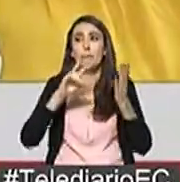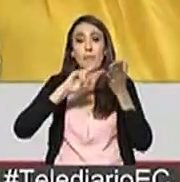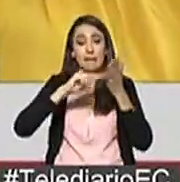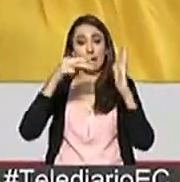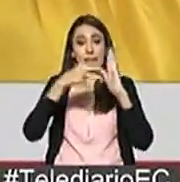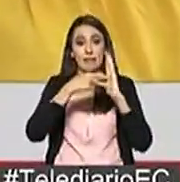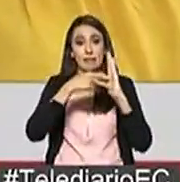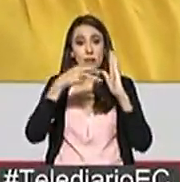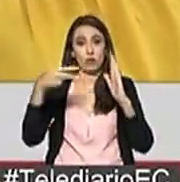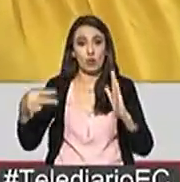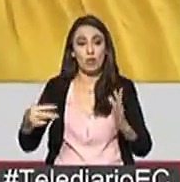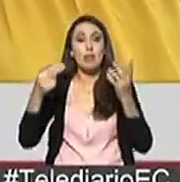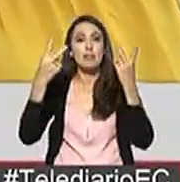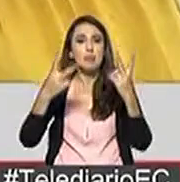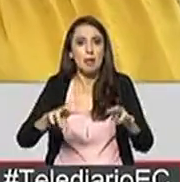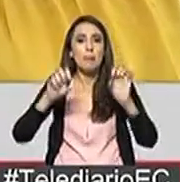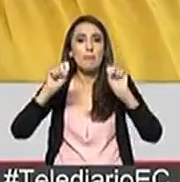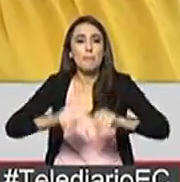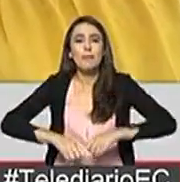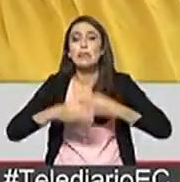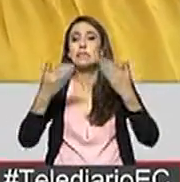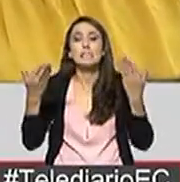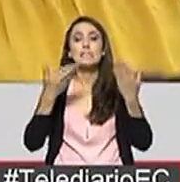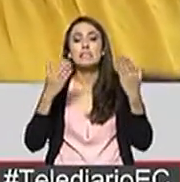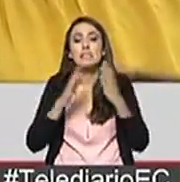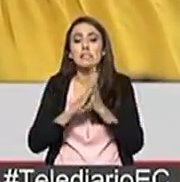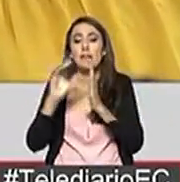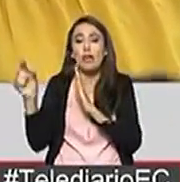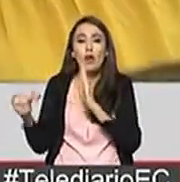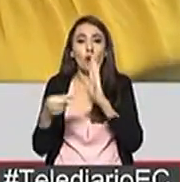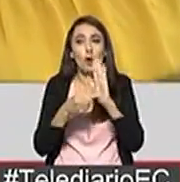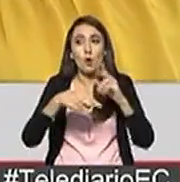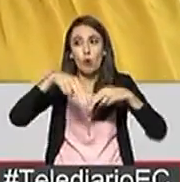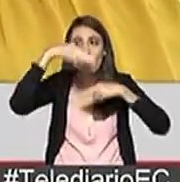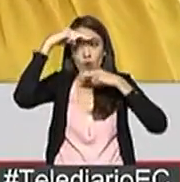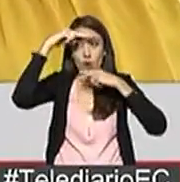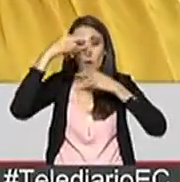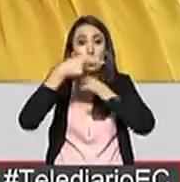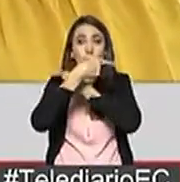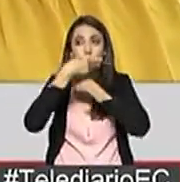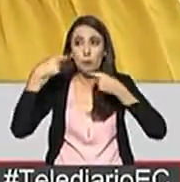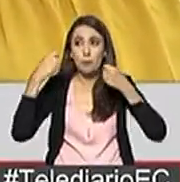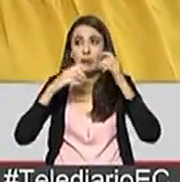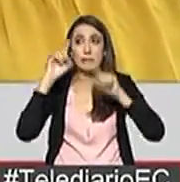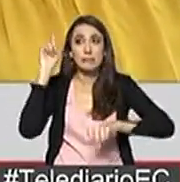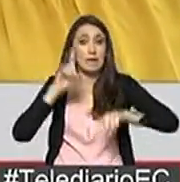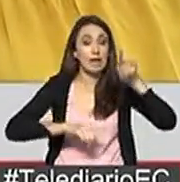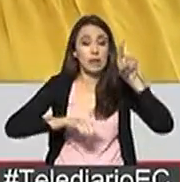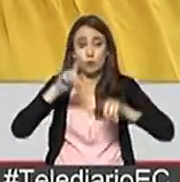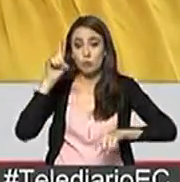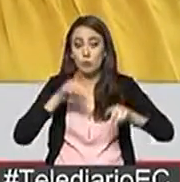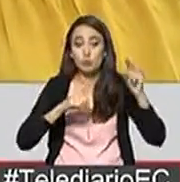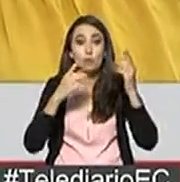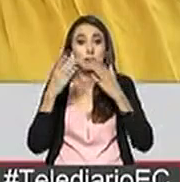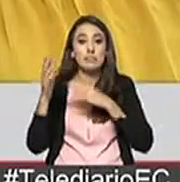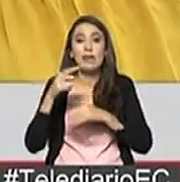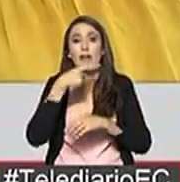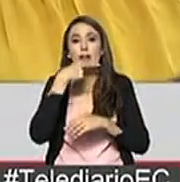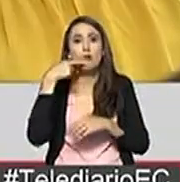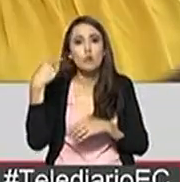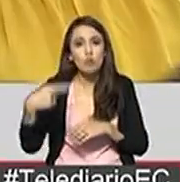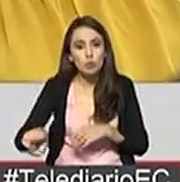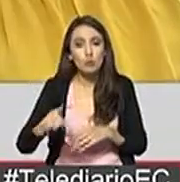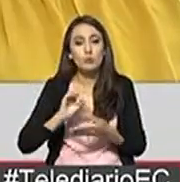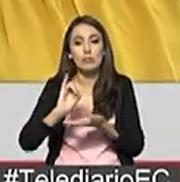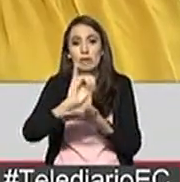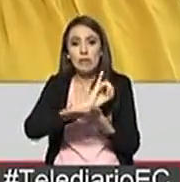permite saber en dónde se ubican las IPs desde las que se envían las noticias falsas. Si bien tuvimos algunos casos esporádicos en Rusia, en Irán,